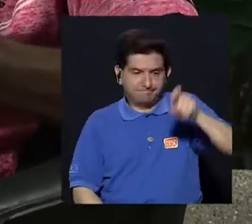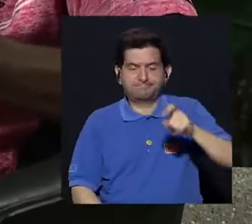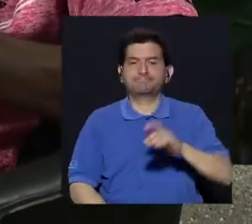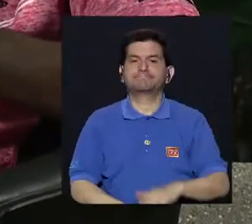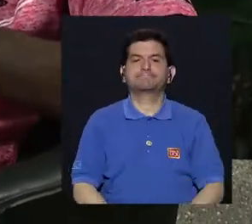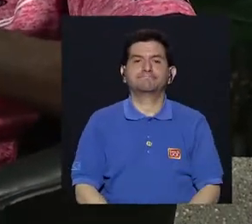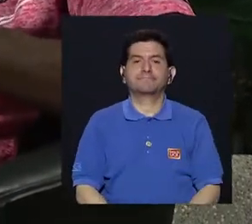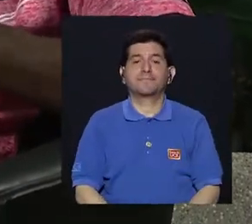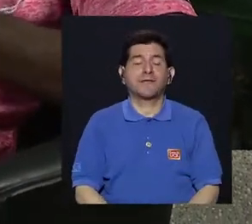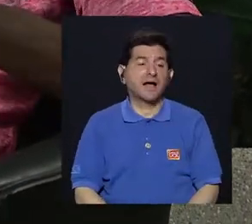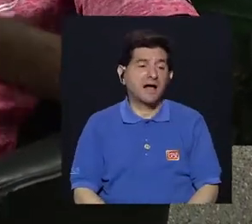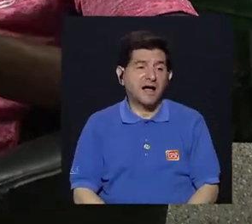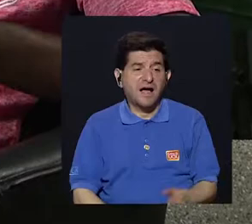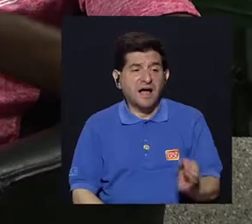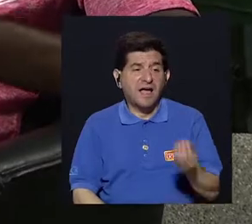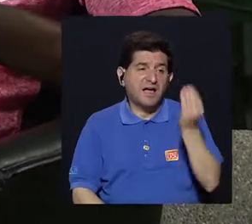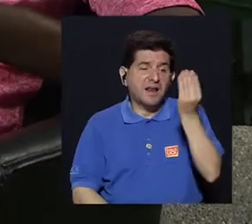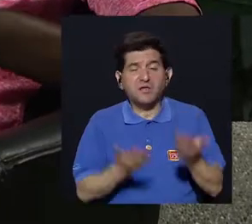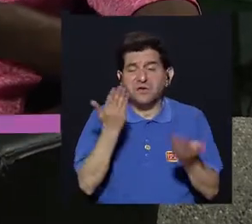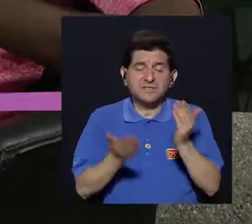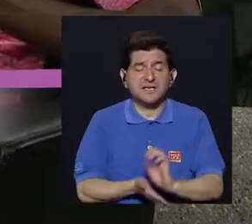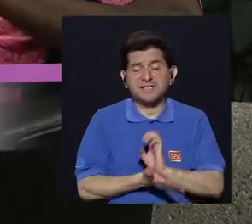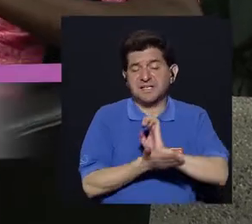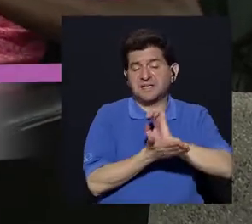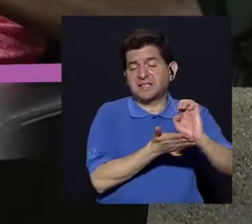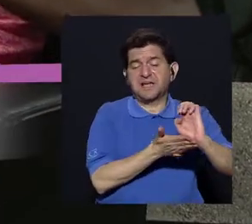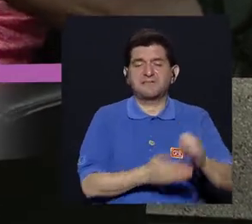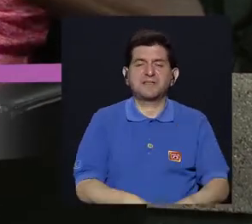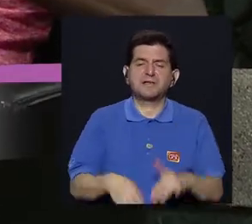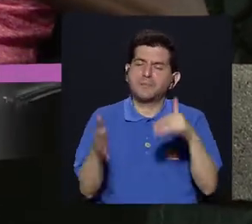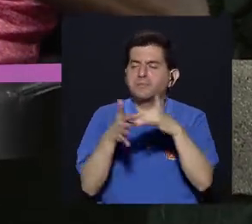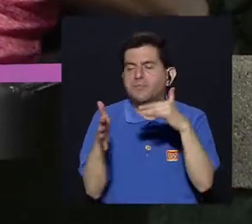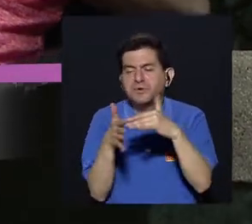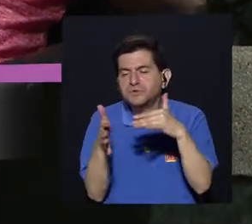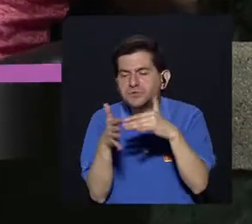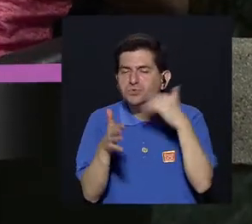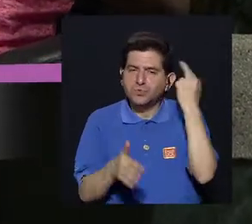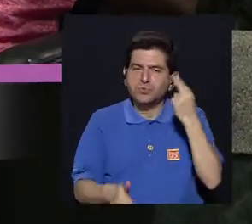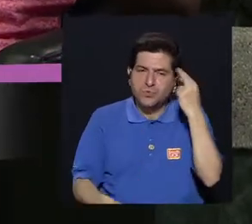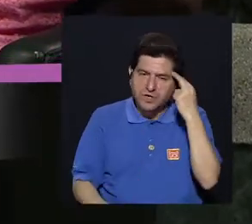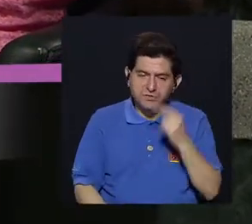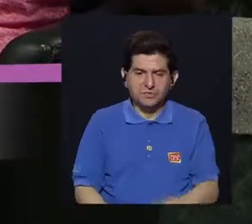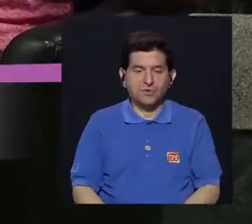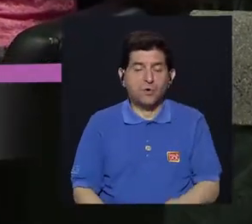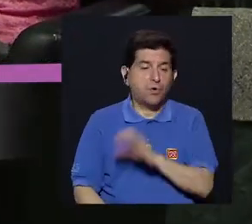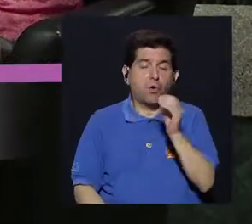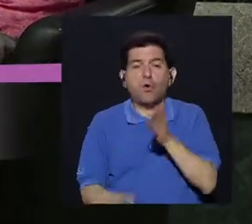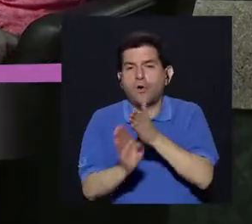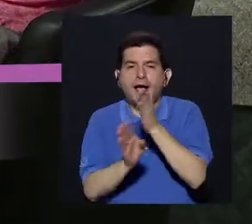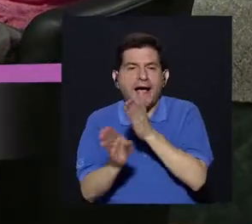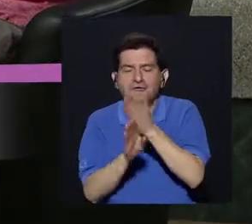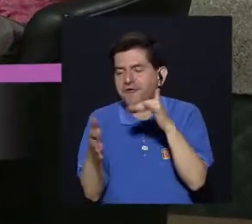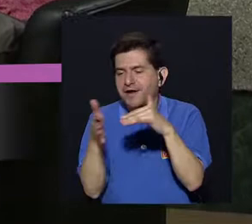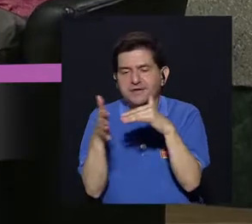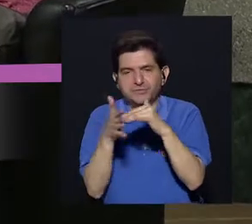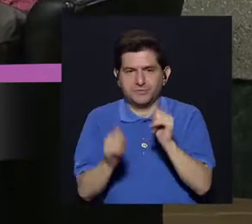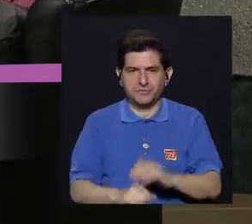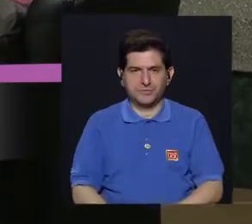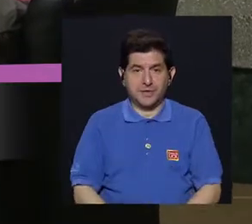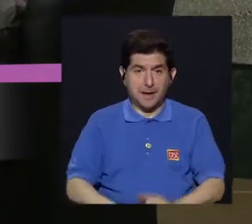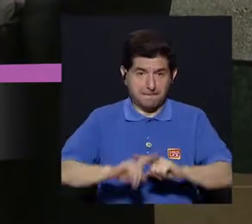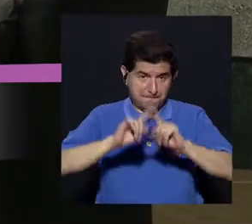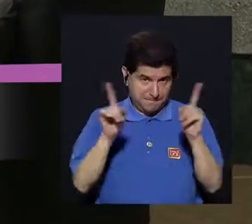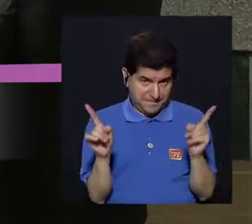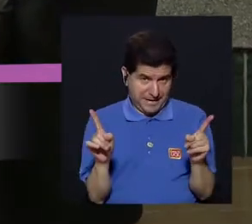la necesitamos. Puede ser que en la adolescencia se la brinque por X razones, que empiezo a estudiar, entonces la carrera me saca